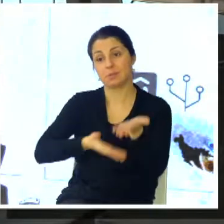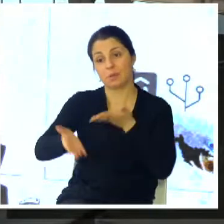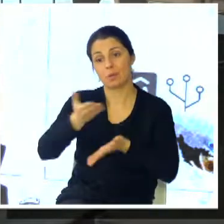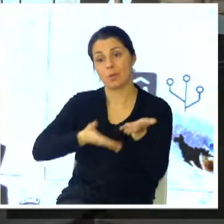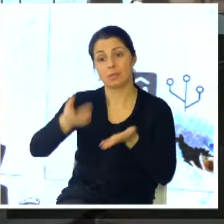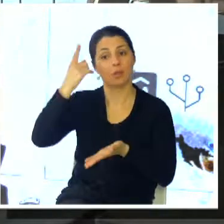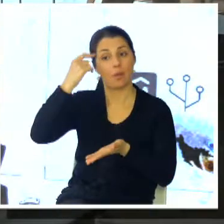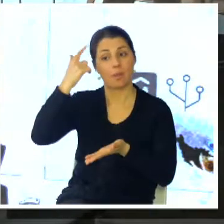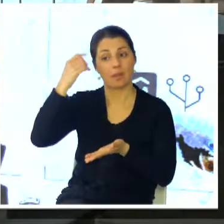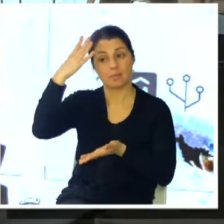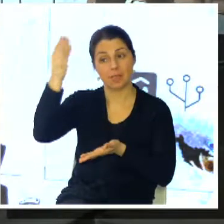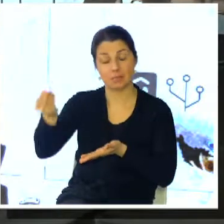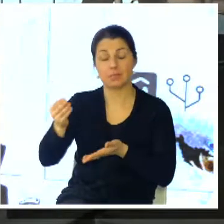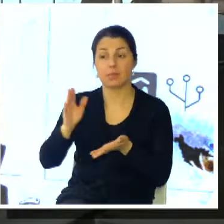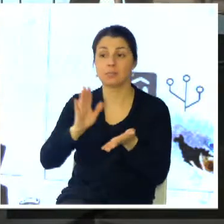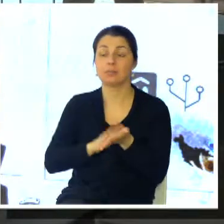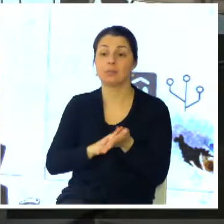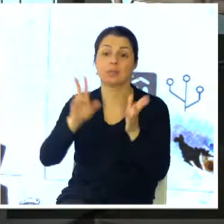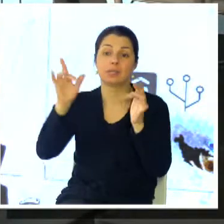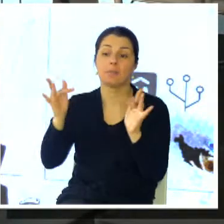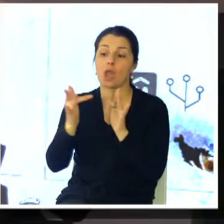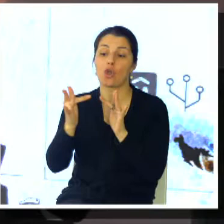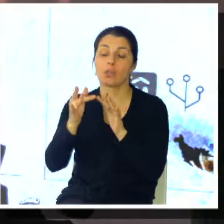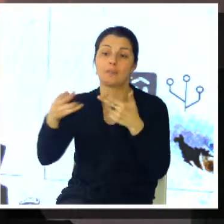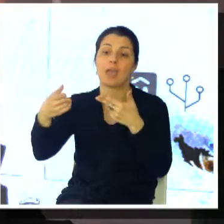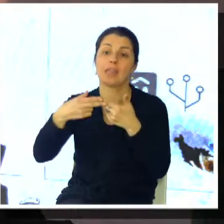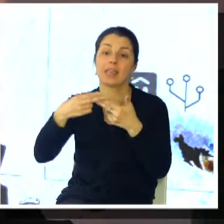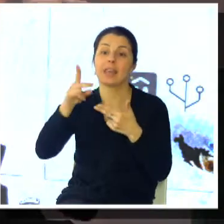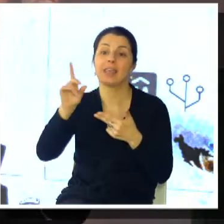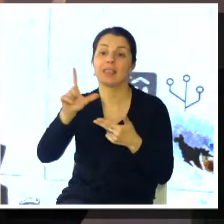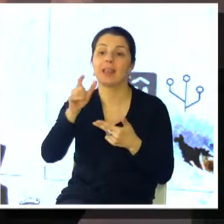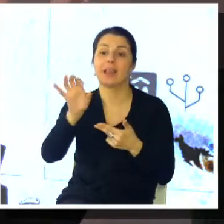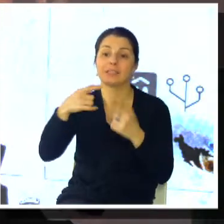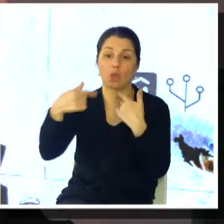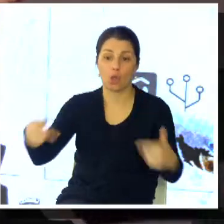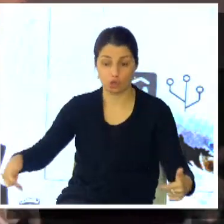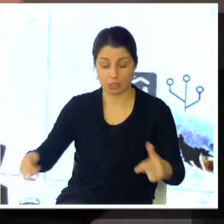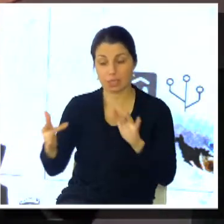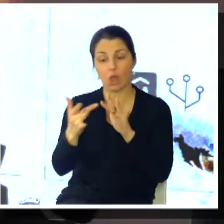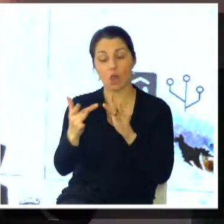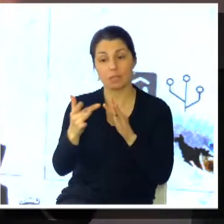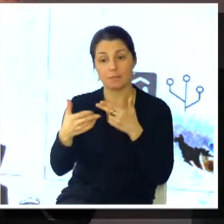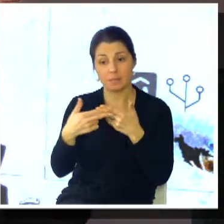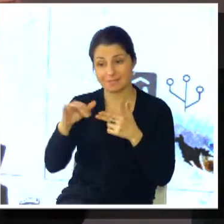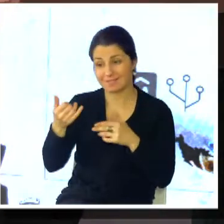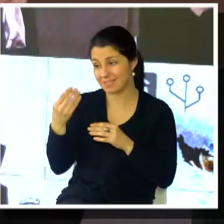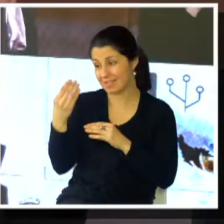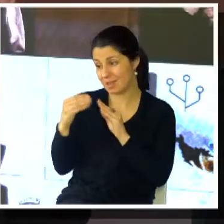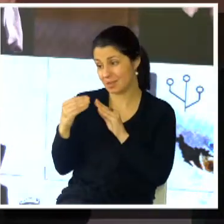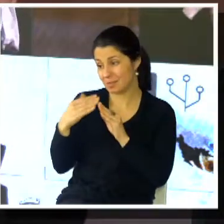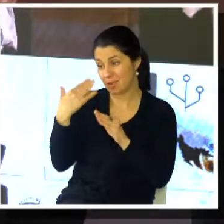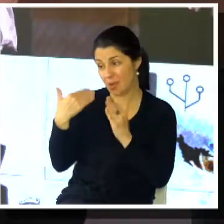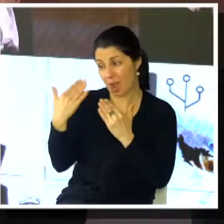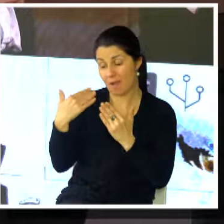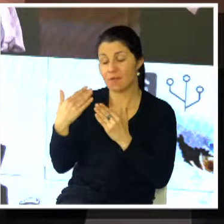experiencia que tiene en lo que tiene que ver con conectividad para Internet de las Cosas. Una conectividad que, como habló ya Pablo en el